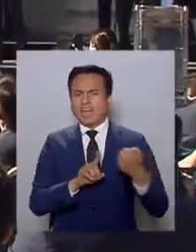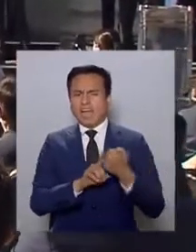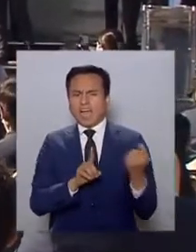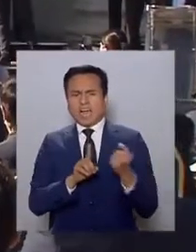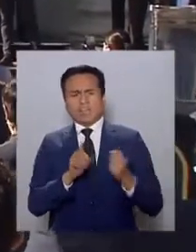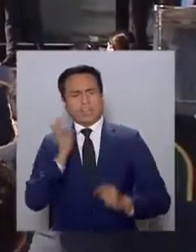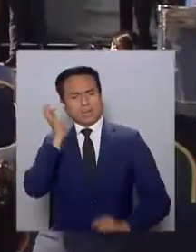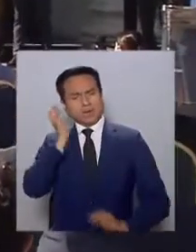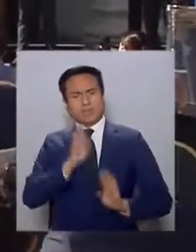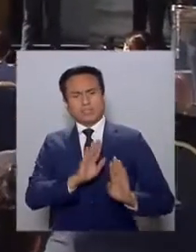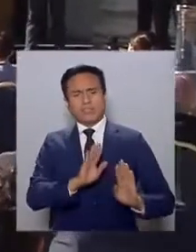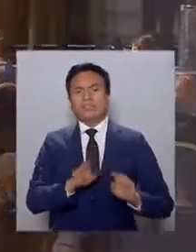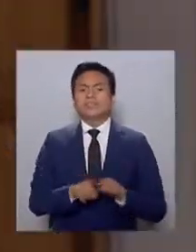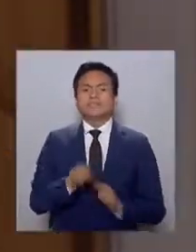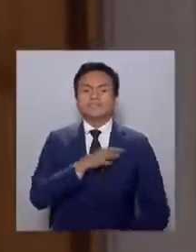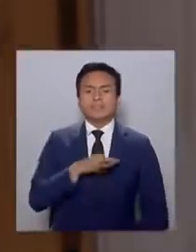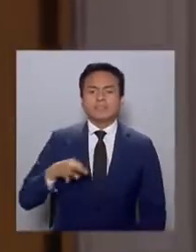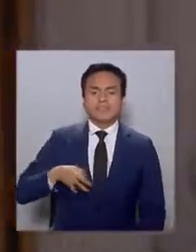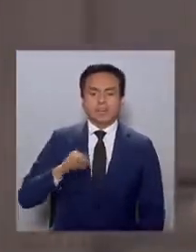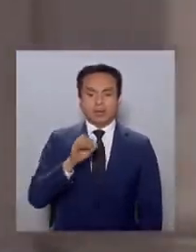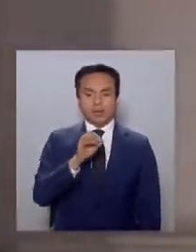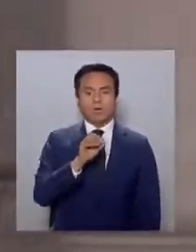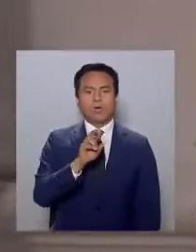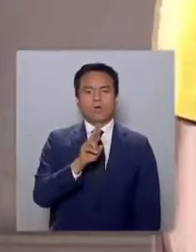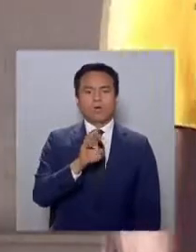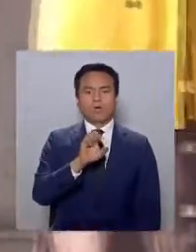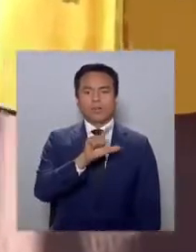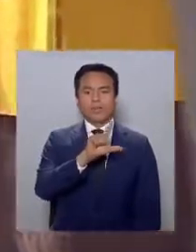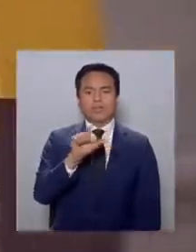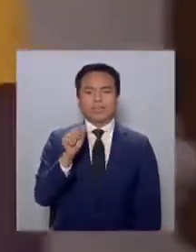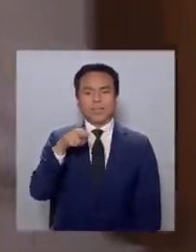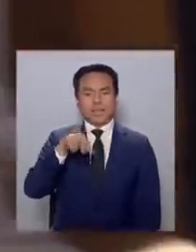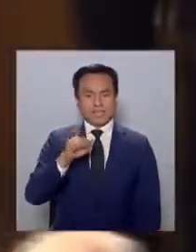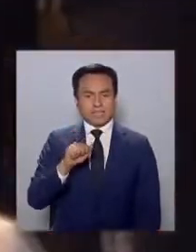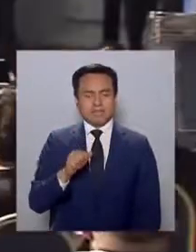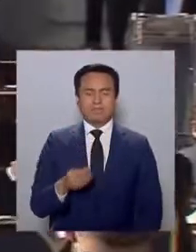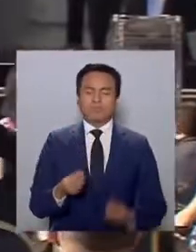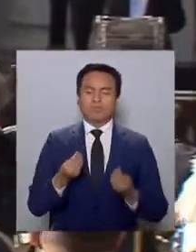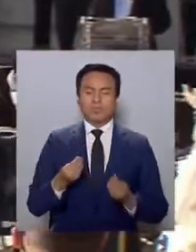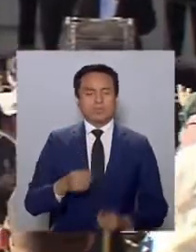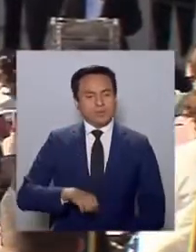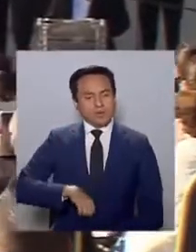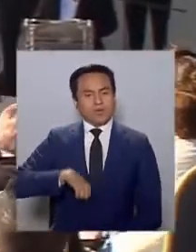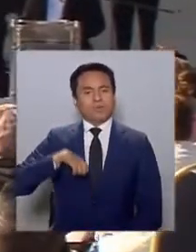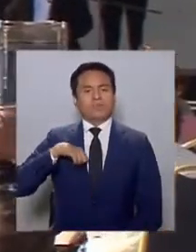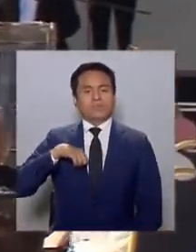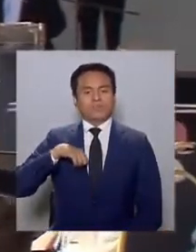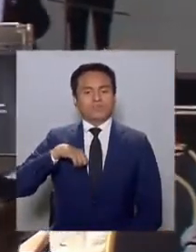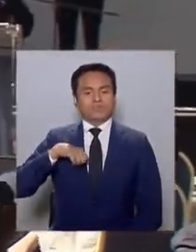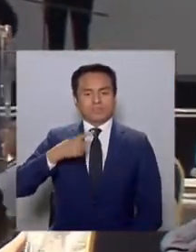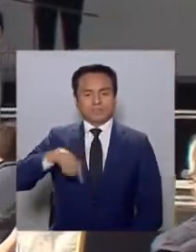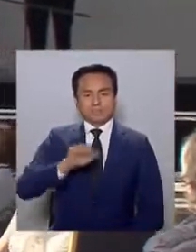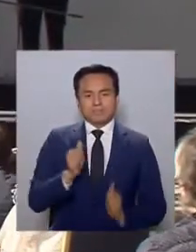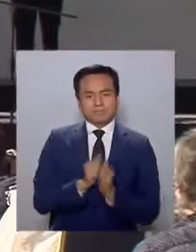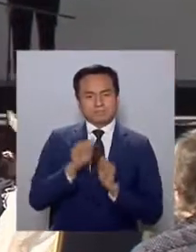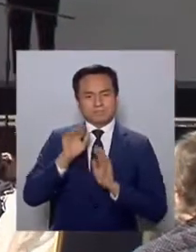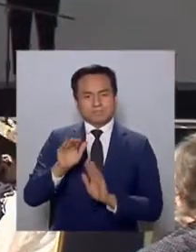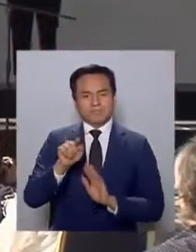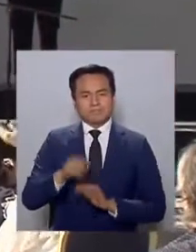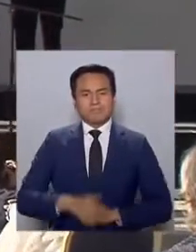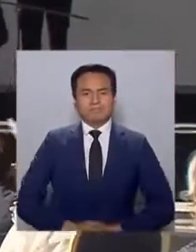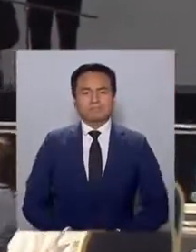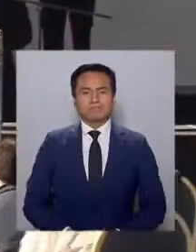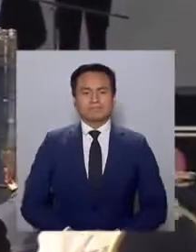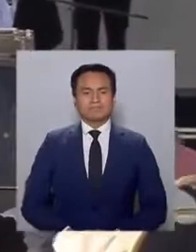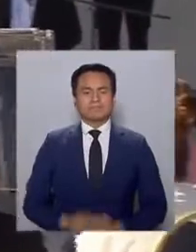las Mujeres. Ministra Orellana, por supuesto y orgullosa, estamos con usted.